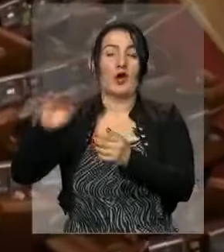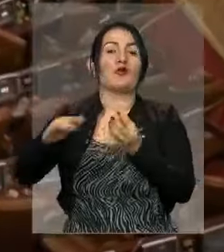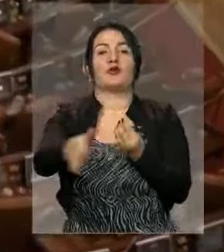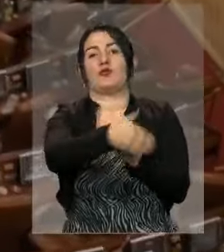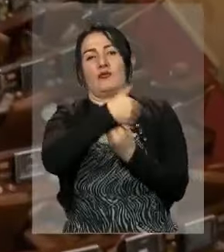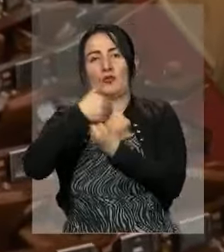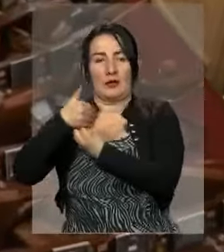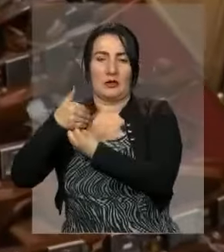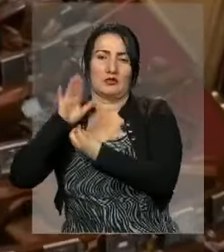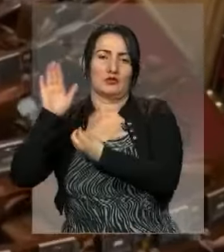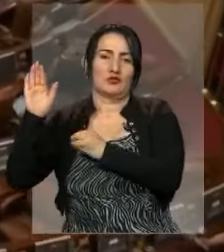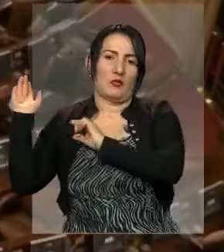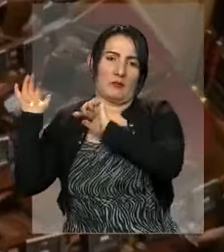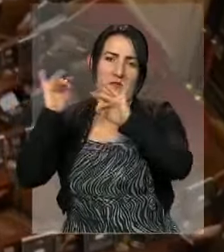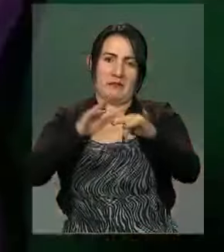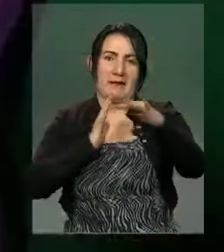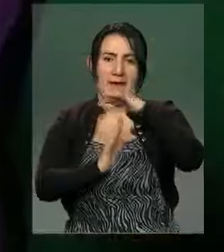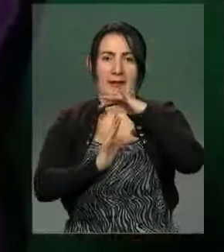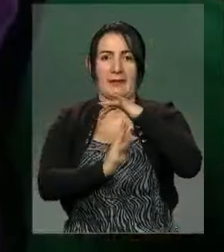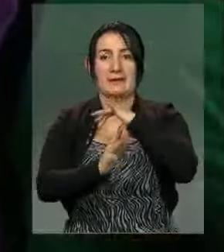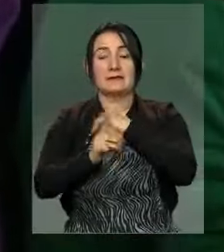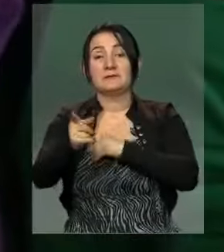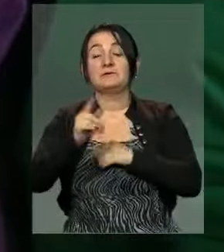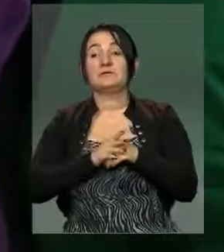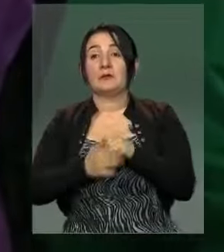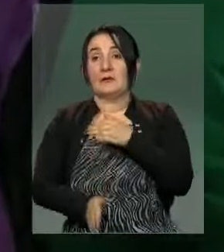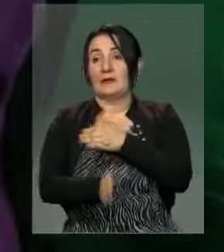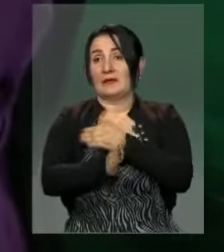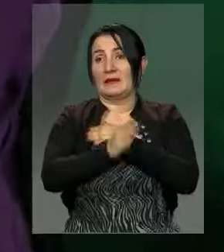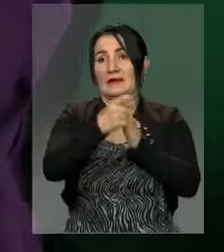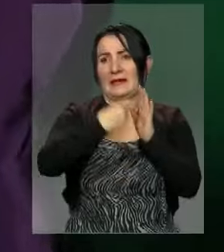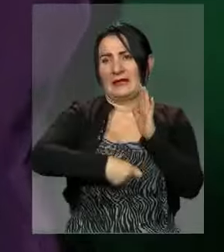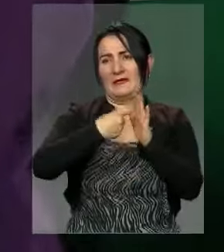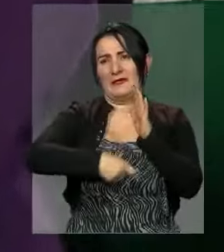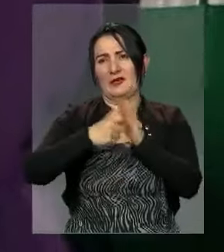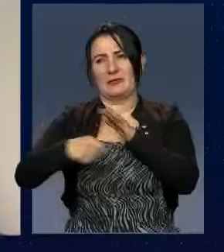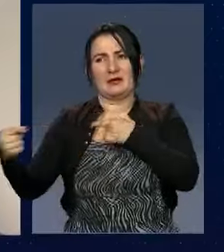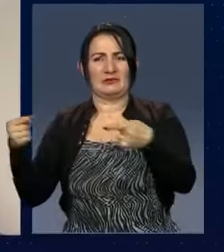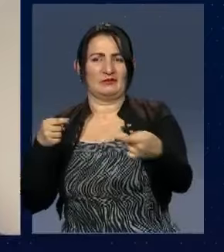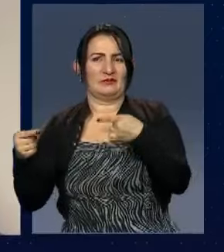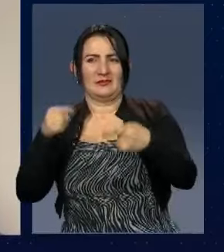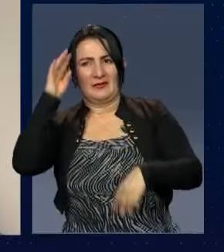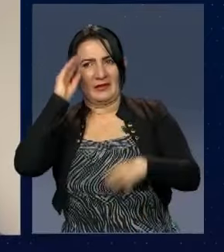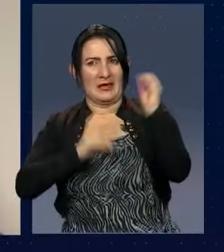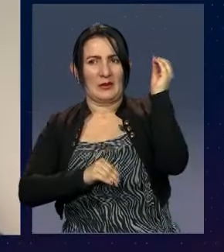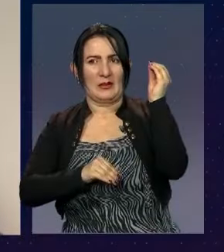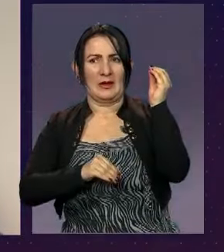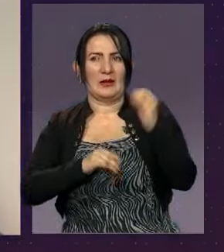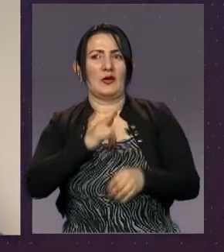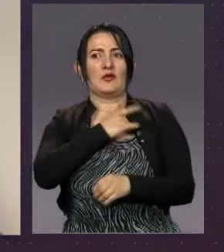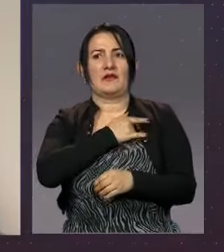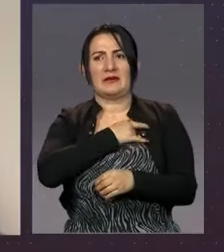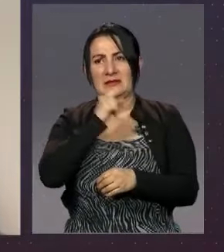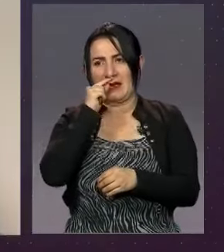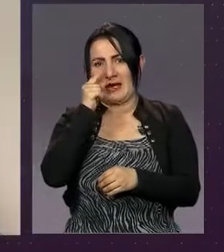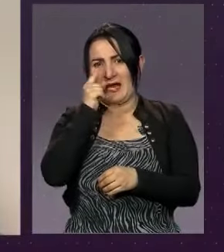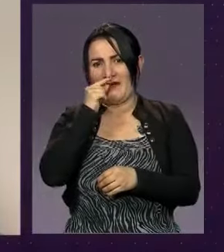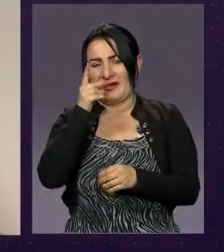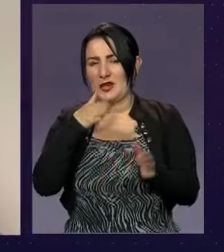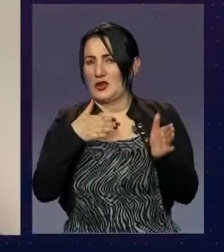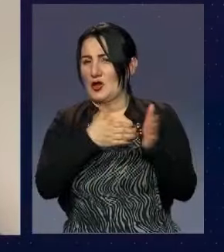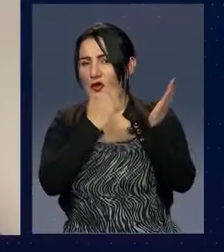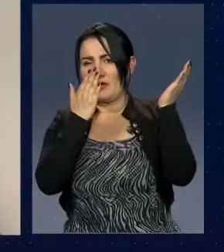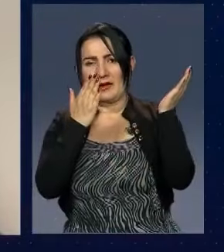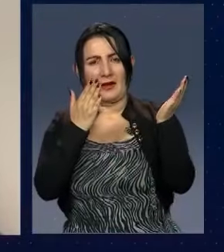Sin embargo, desde la puesta en marcha en el Congreso, la reforma ha tenido sus detractores. Una de ellas es la Universidad Javeriana, que ha estado en contra de